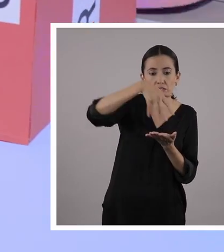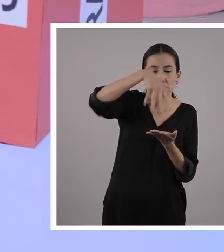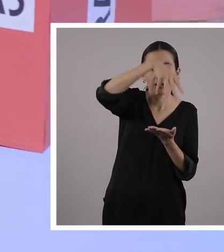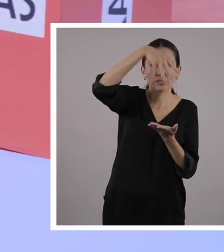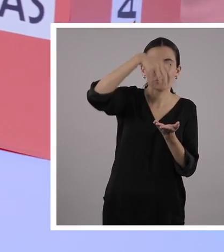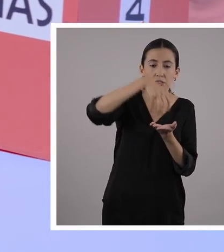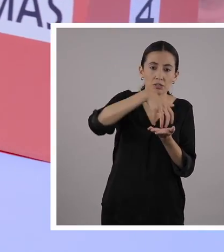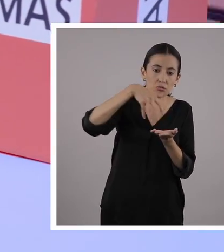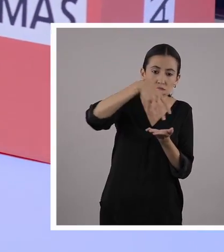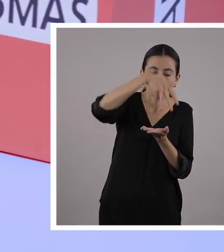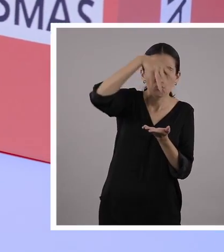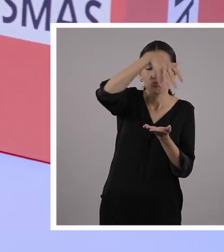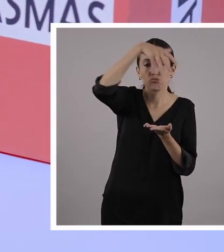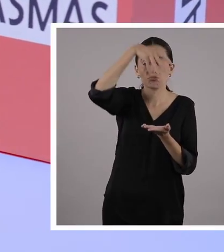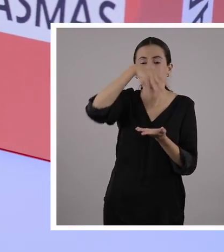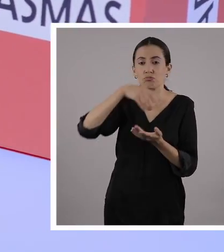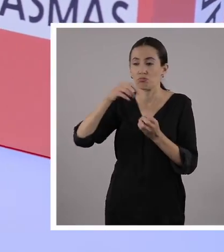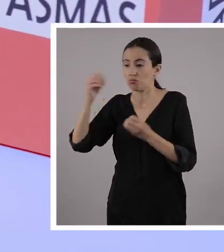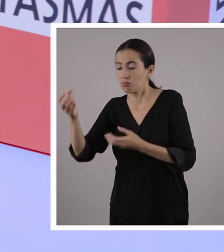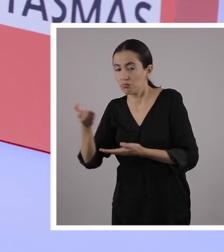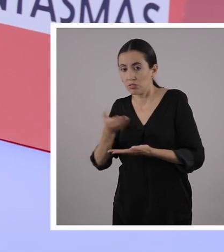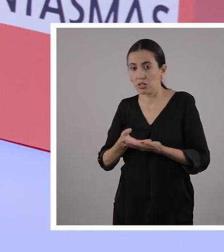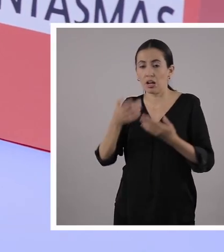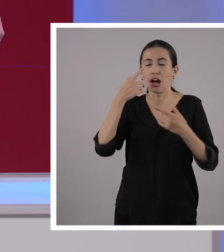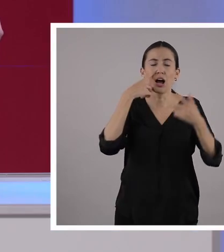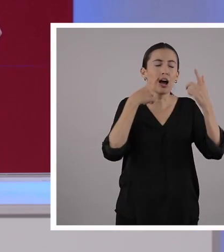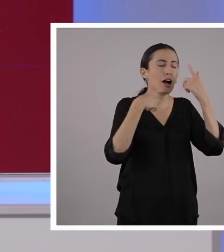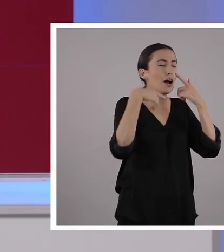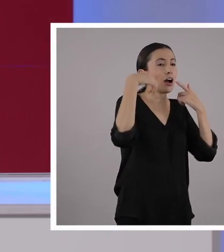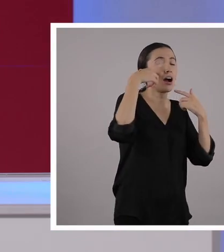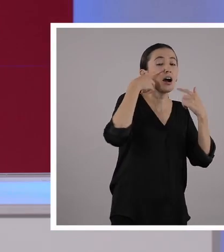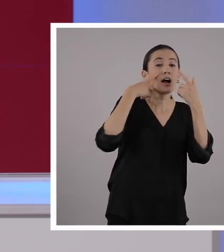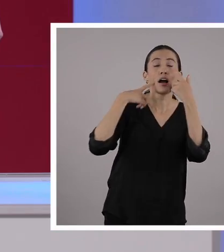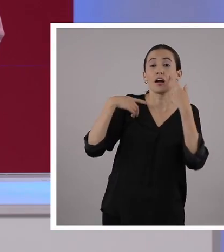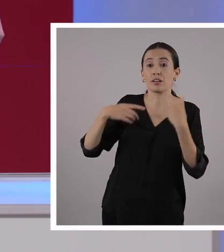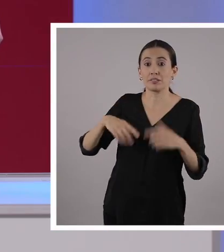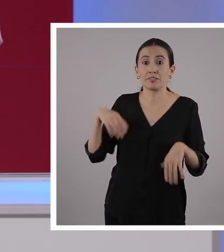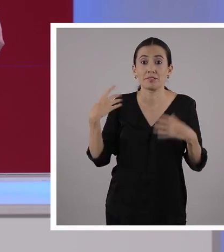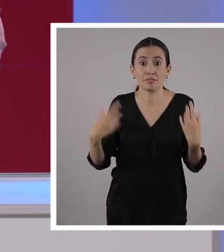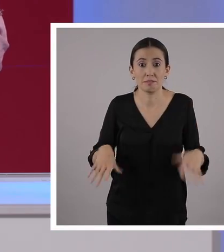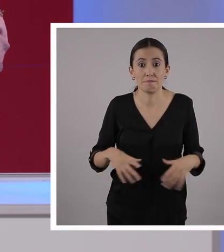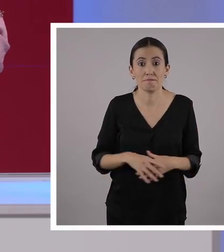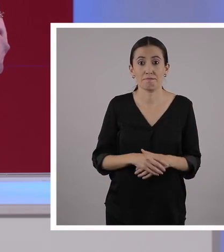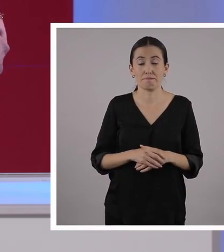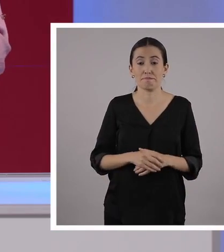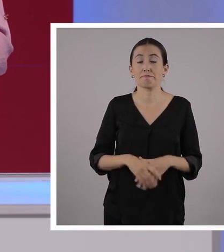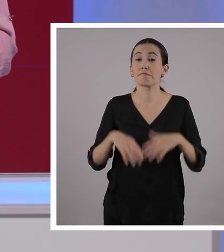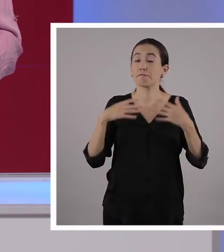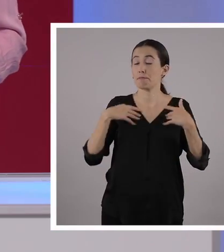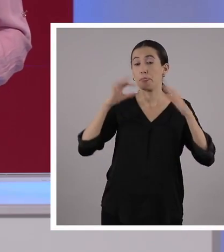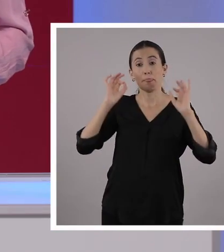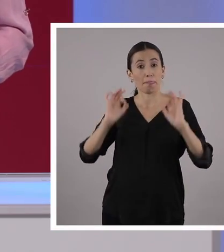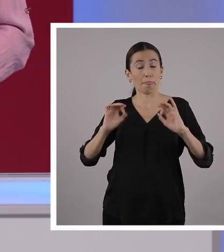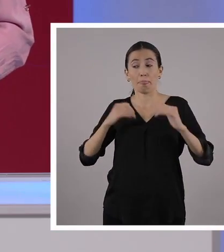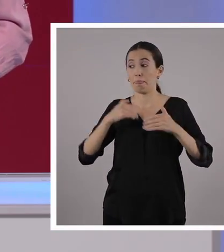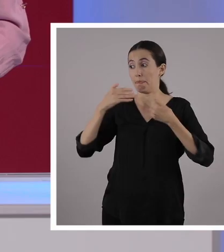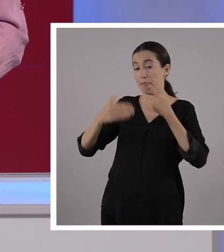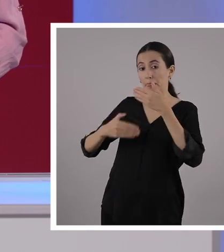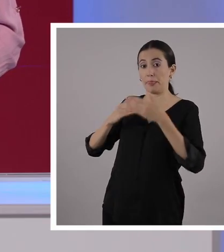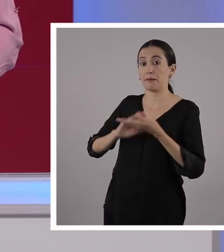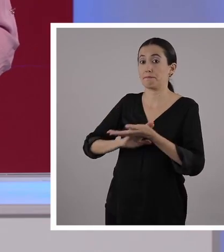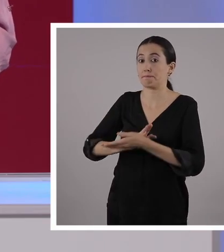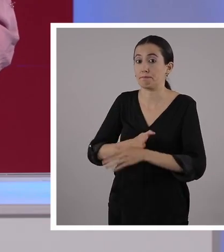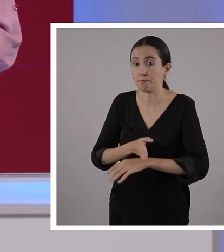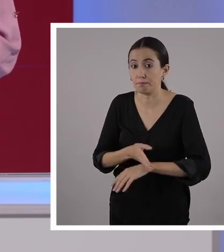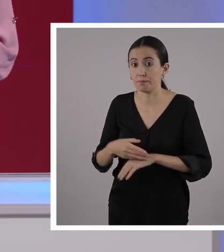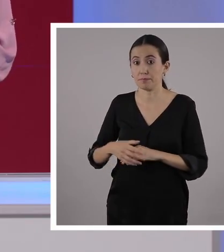en fantasmas que por las noches se acercan a llorar sus penas cerca del muro. cerca del muro. Muy bien. Afortunadamente, después de